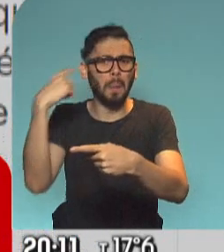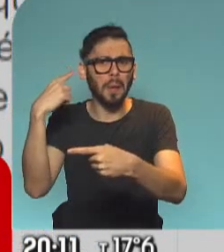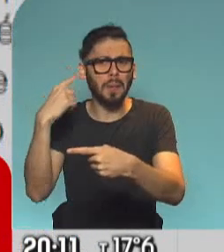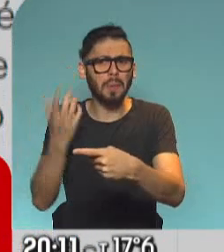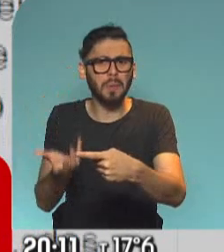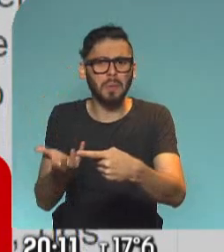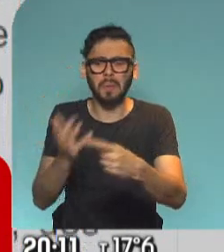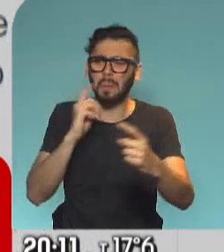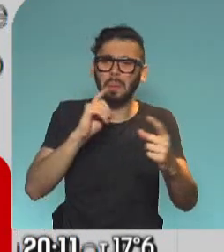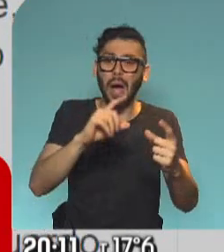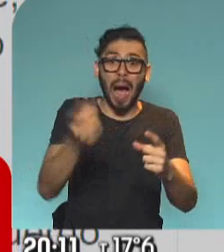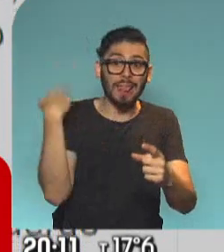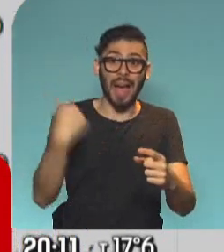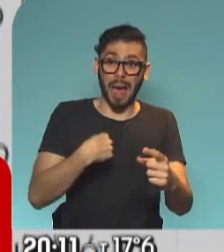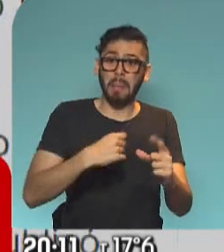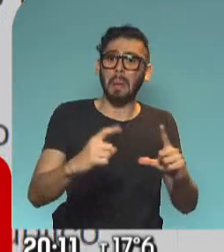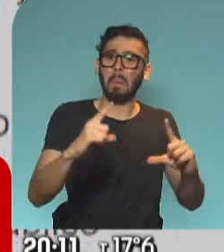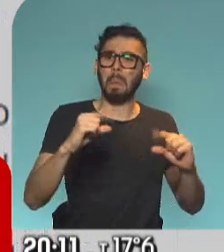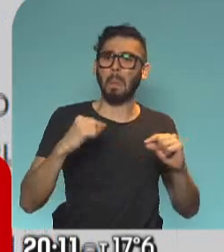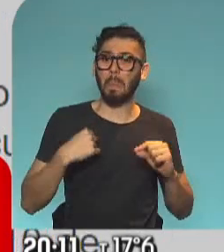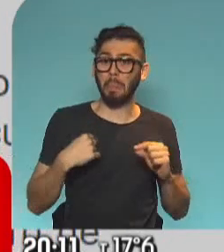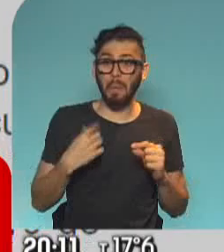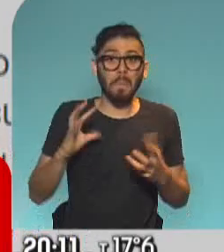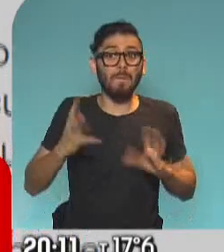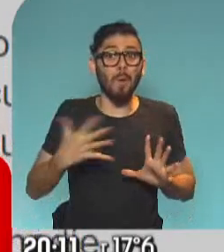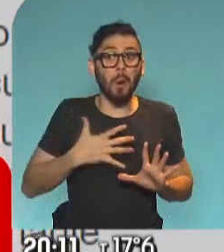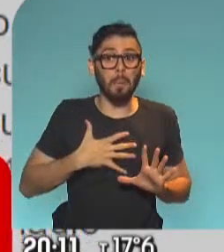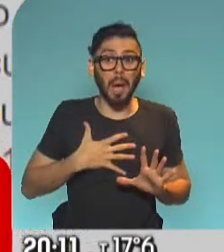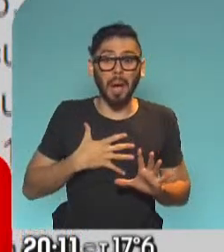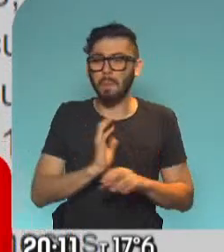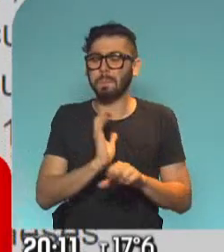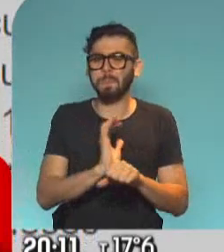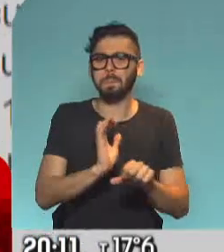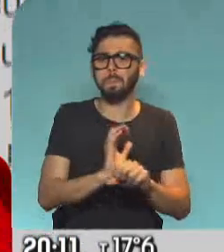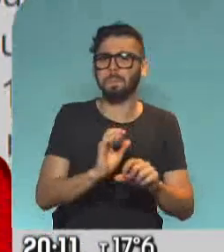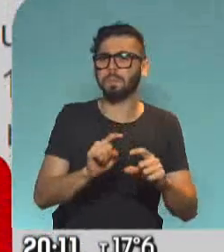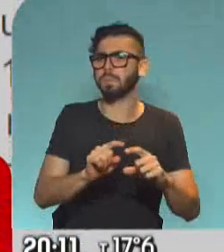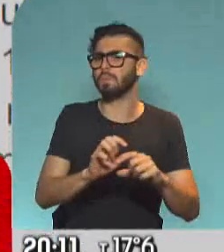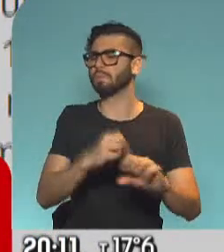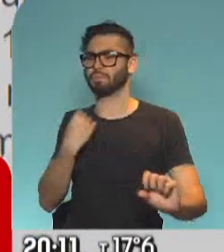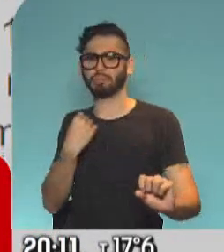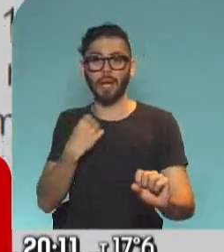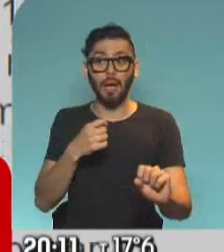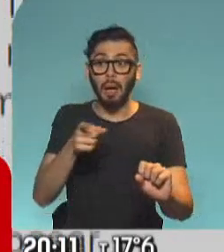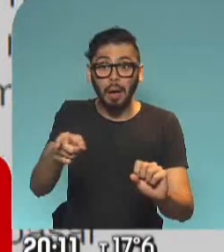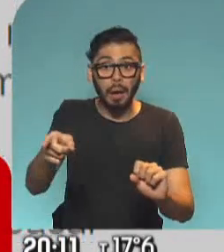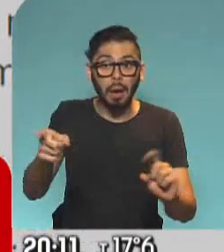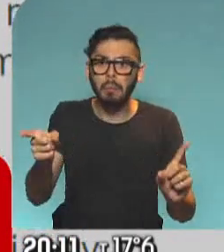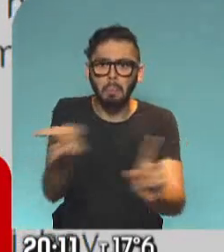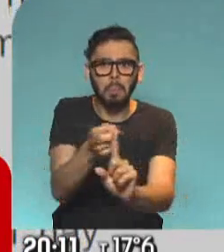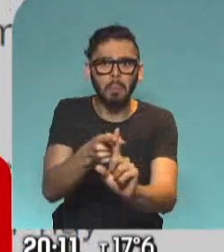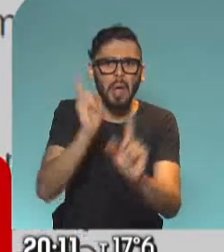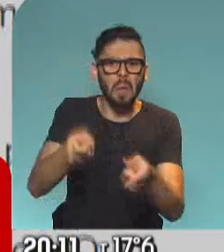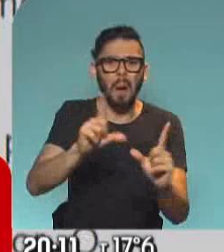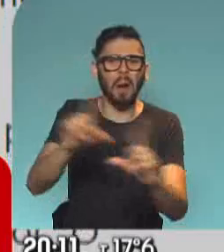que tanto le criticaron a ella durante años. Entonces lo que dice Cristina es que a esta altura ya es inocultable, y esta es su primera certeza, que lo que